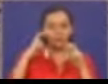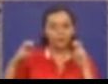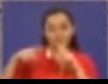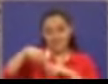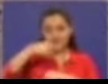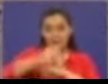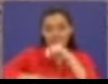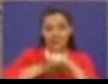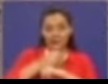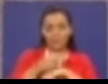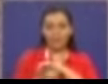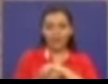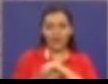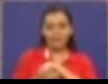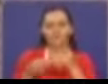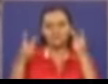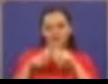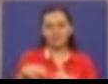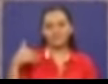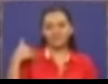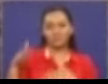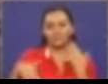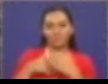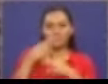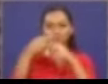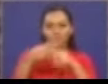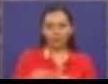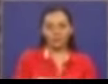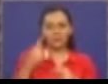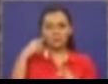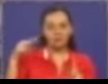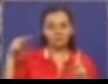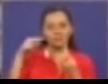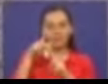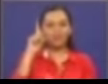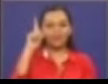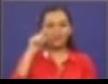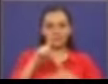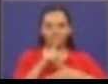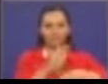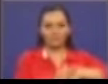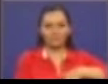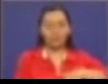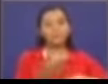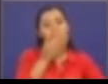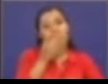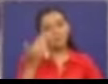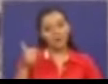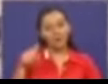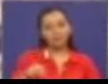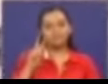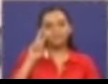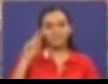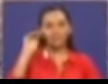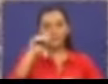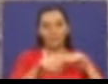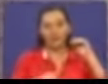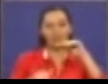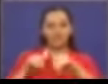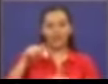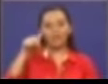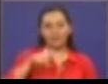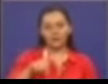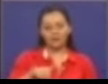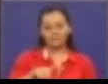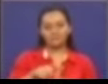año las Islas Encantadas también se encuentran nominadas como destino líder de Sudamérica y mejor destino de playa de Sudamérica en los